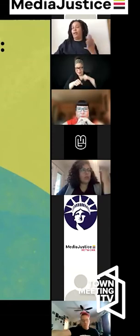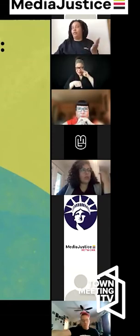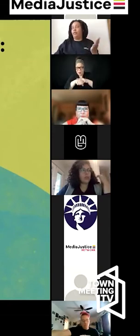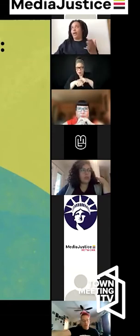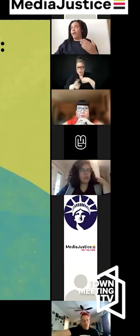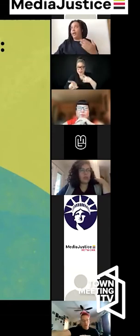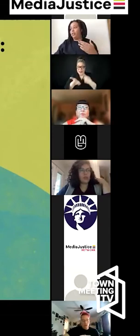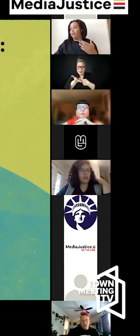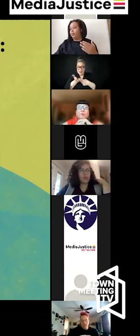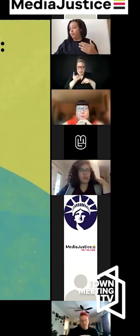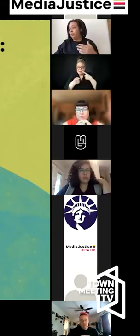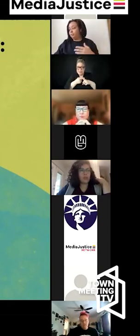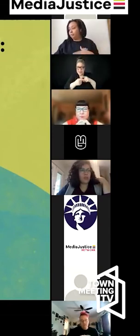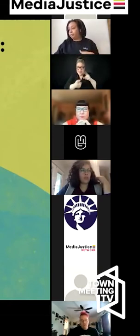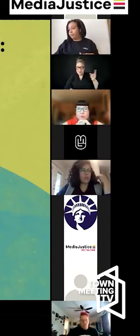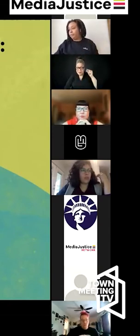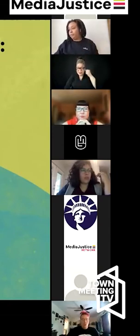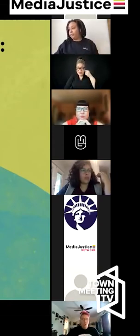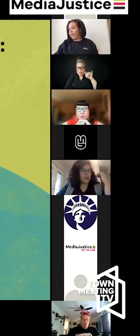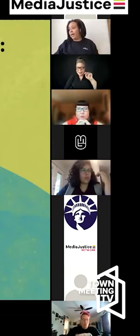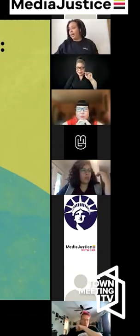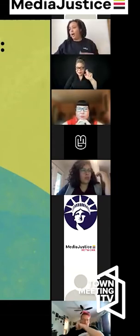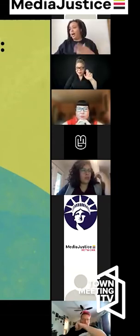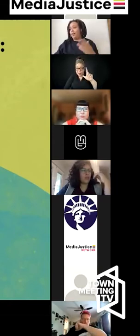de contrainteligencia